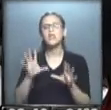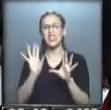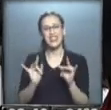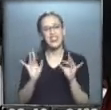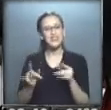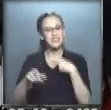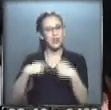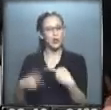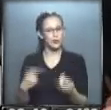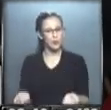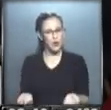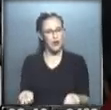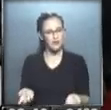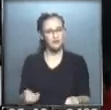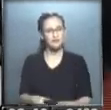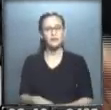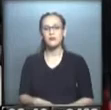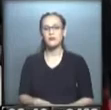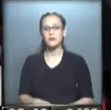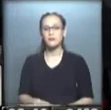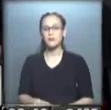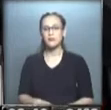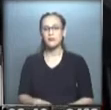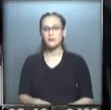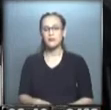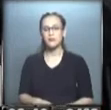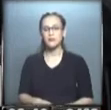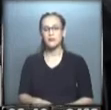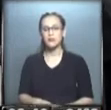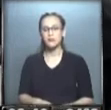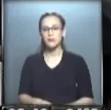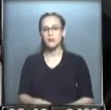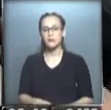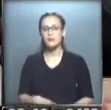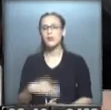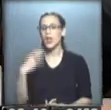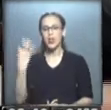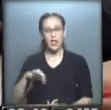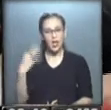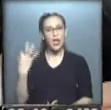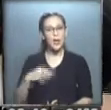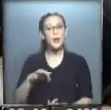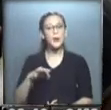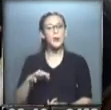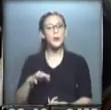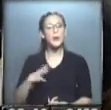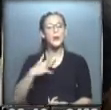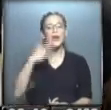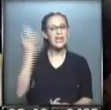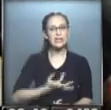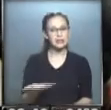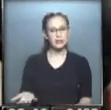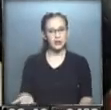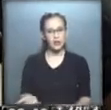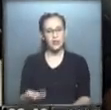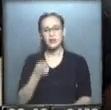difícil, porque tiene que ser de la única manera, es que sin distinción de clase,